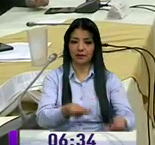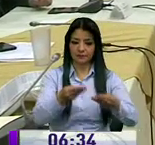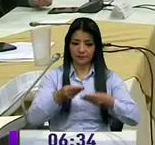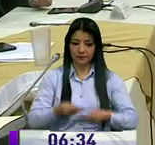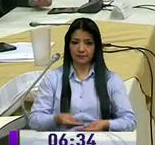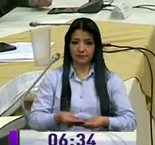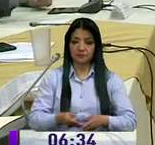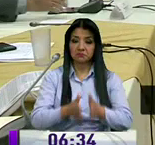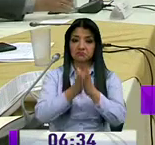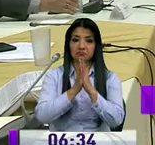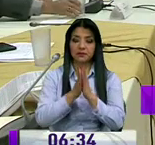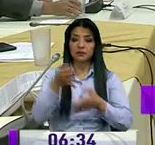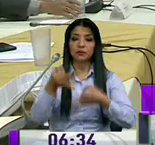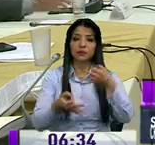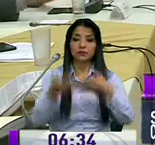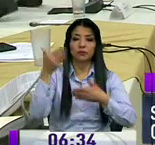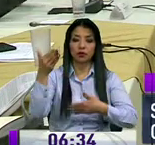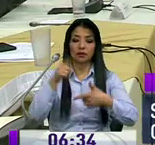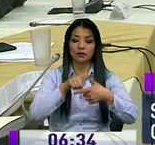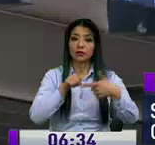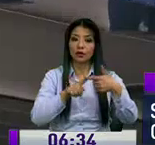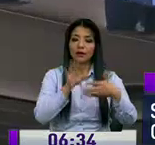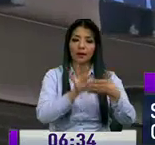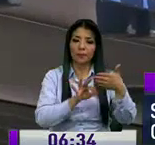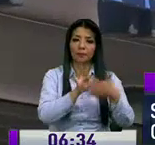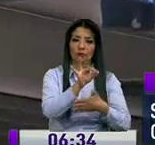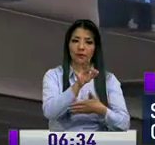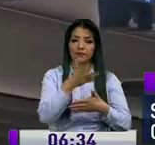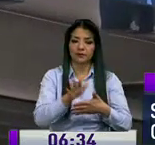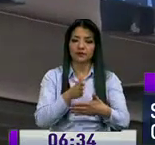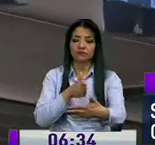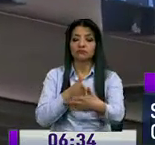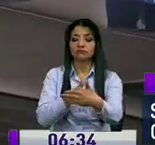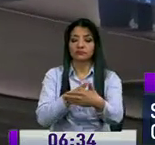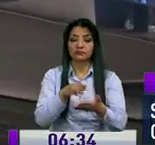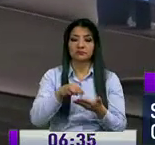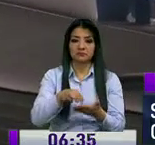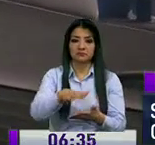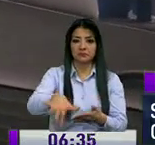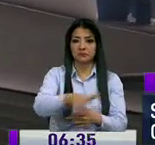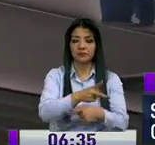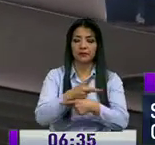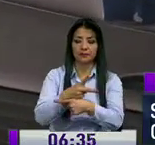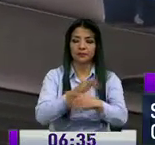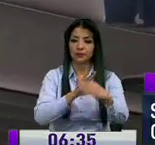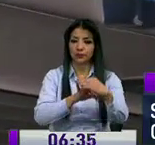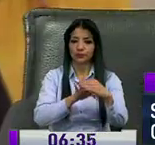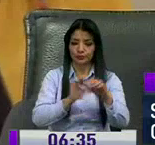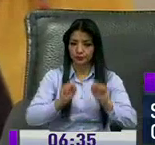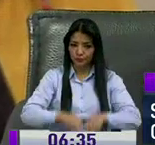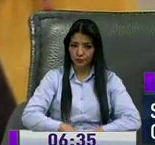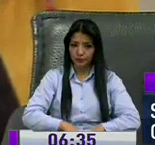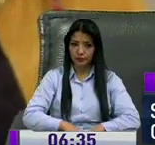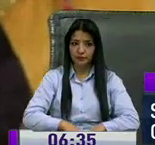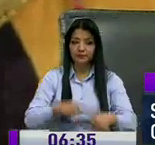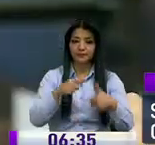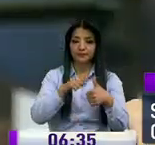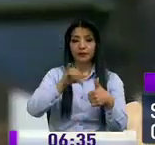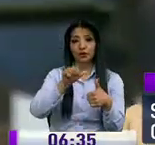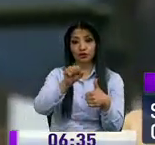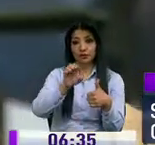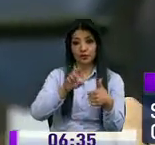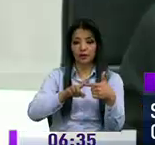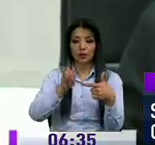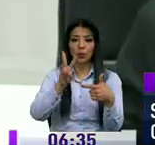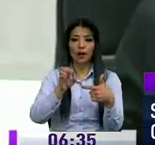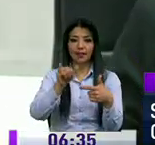los pedidos de juicio político en contra de los miembros del Consejo de Participación Ciudadana y Control Social, José Tuárez, Walter